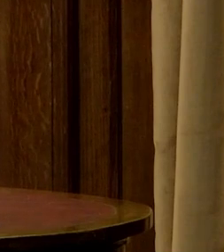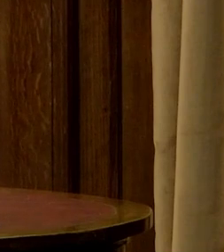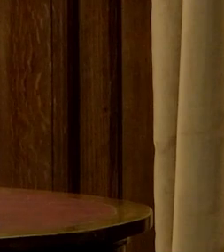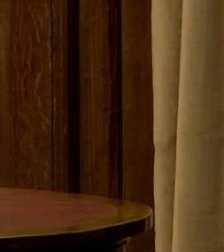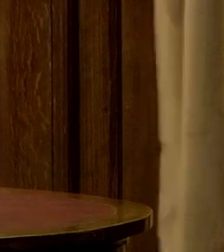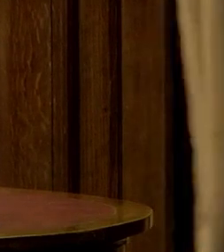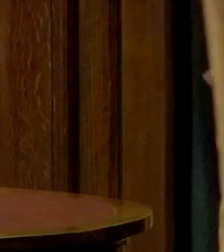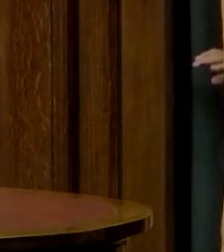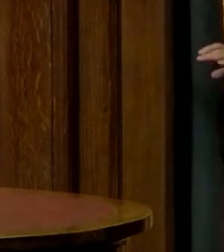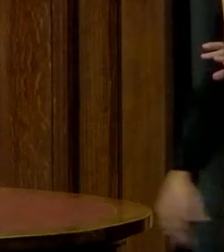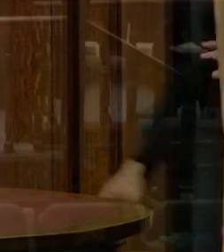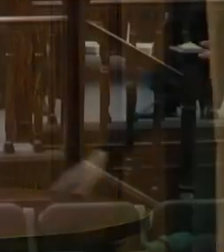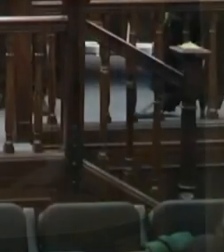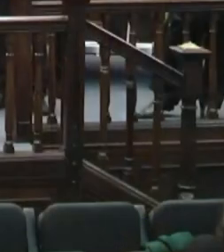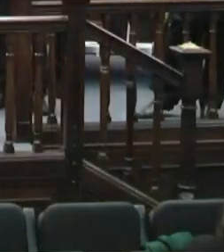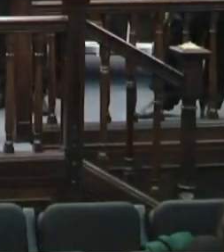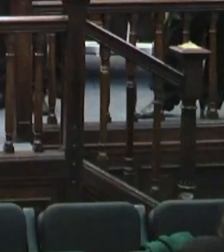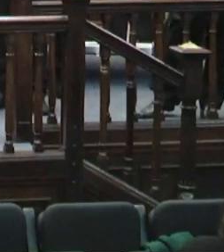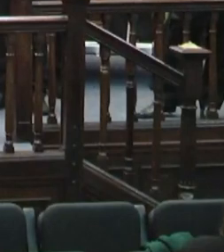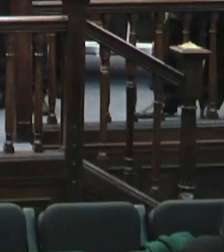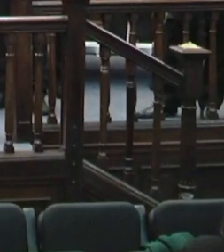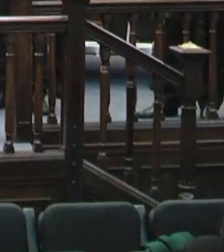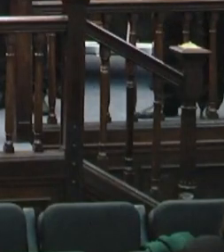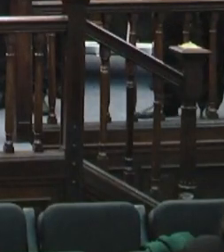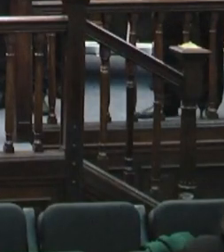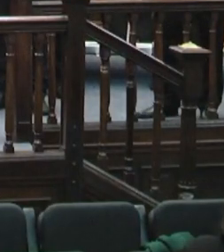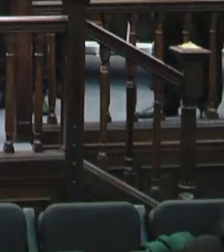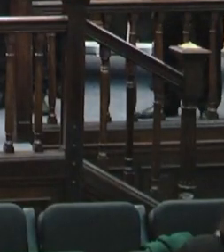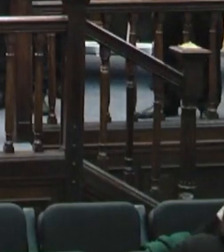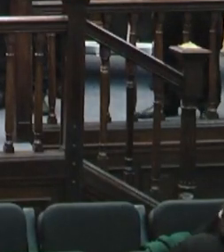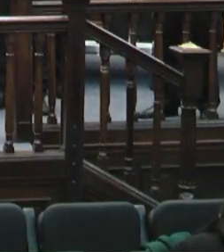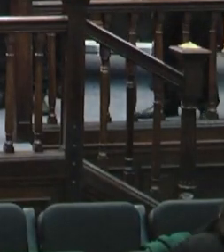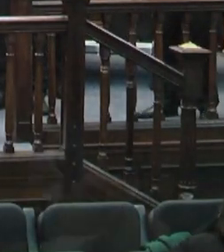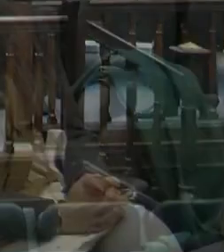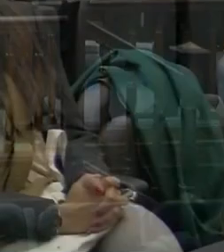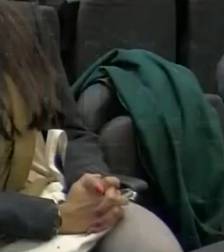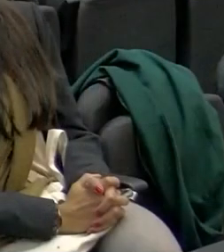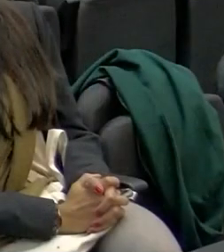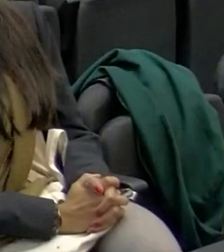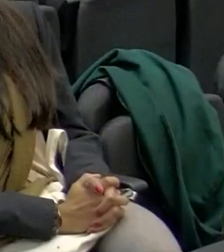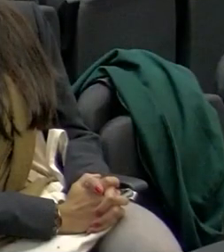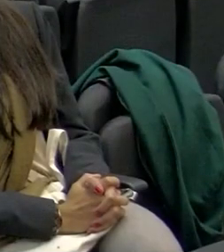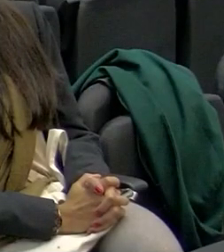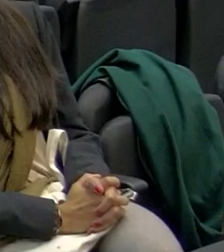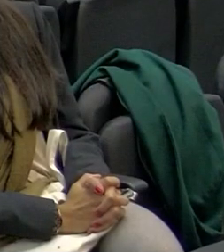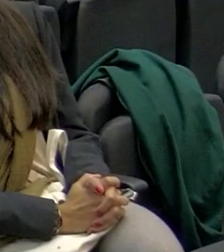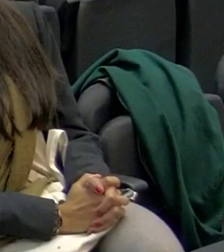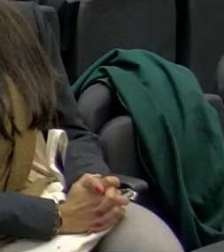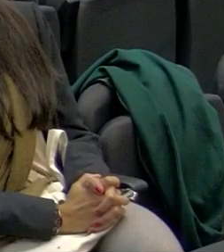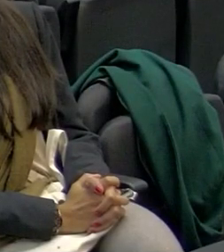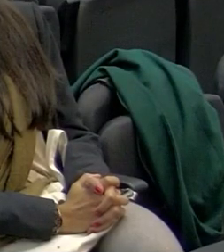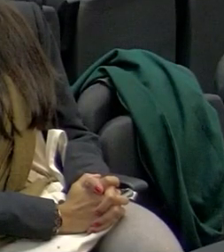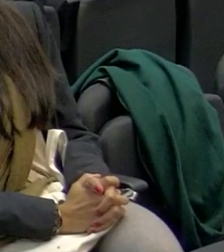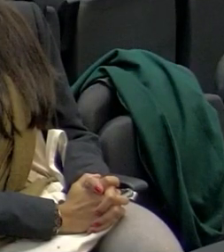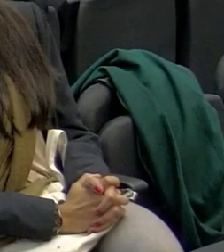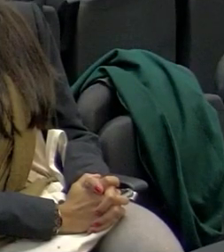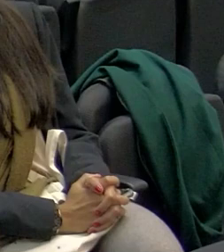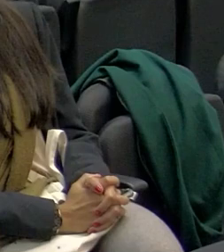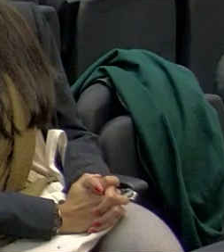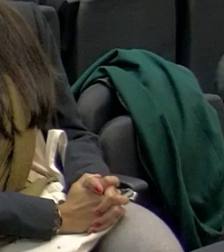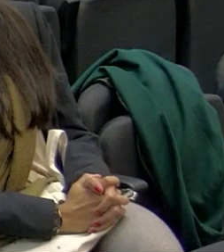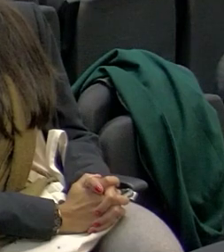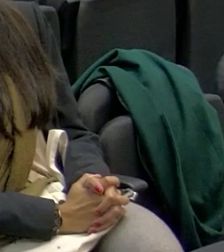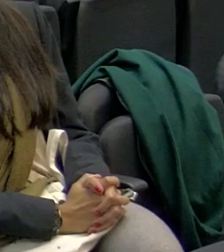en el 2005, en su segundo periodo de gobierno, él convirtiera a la ciudad de Montevideo en